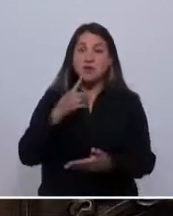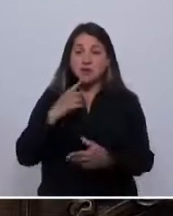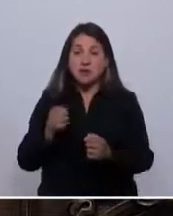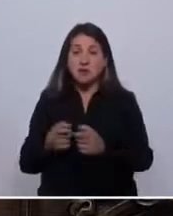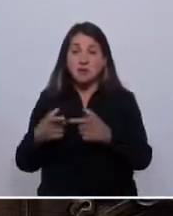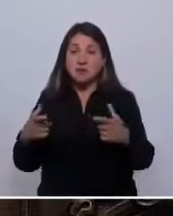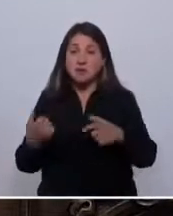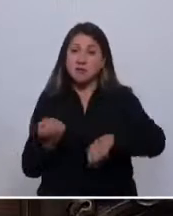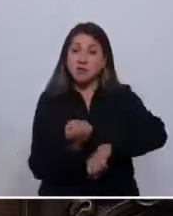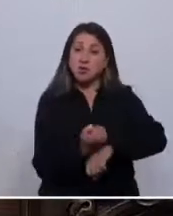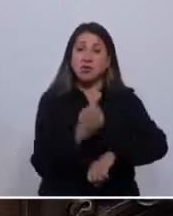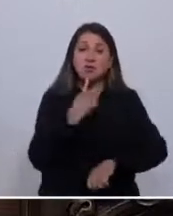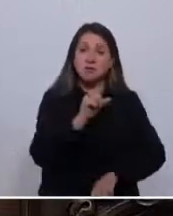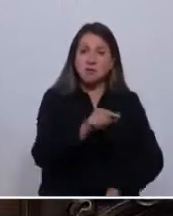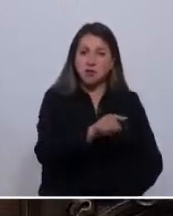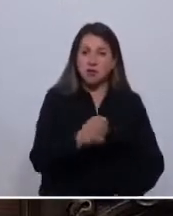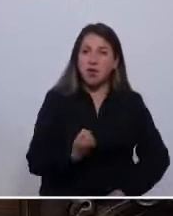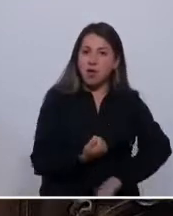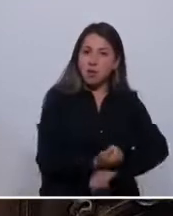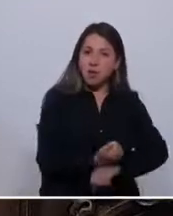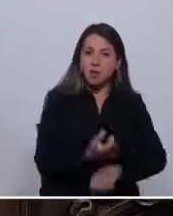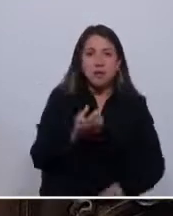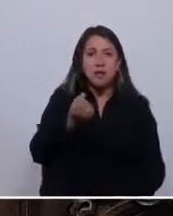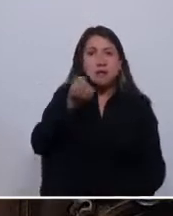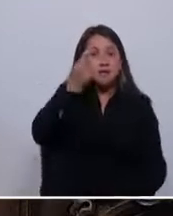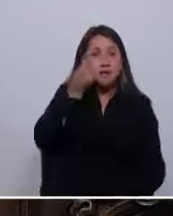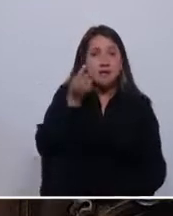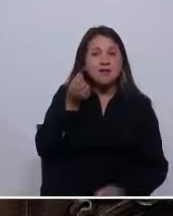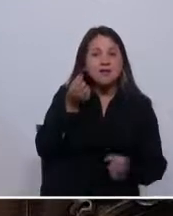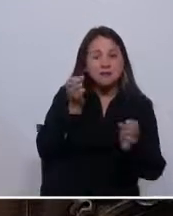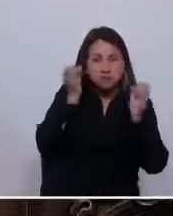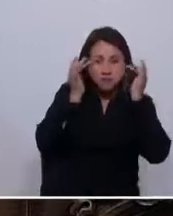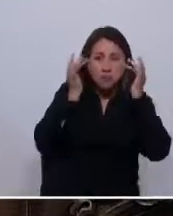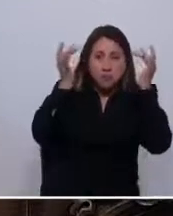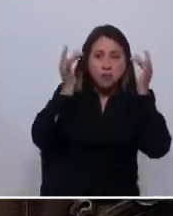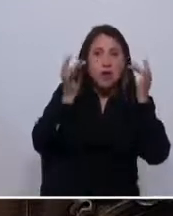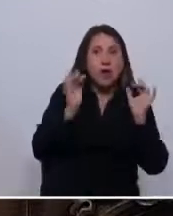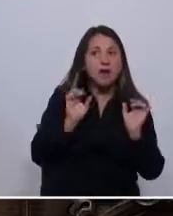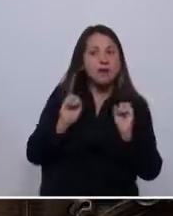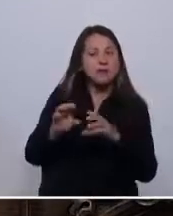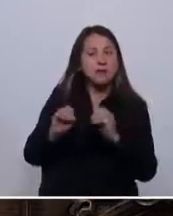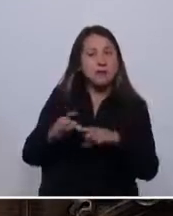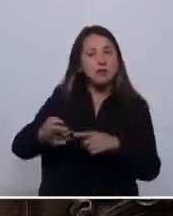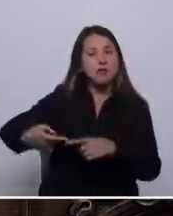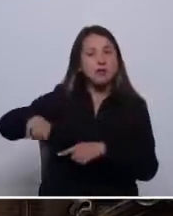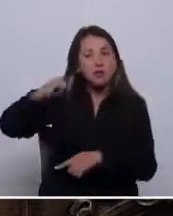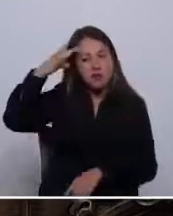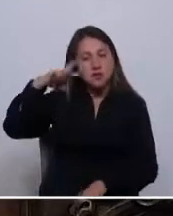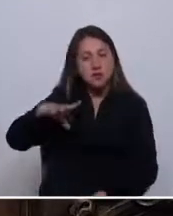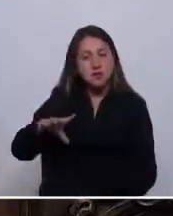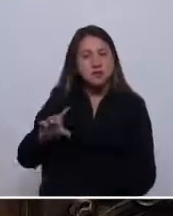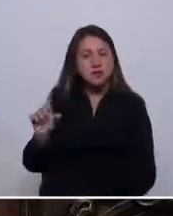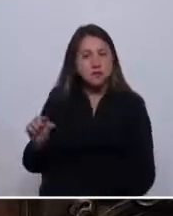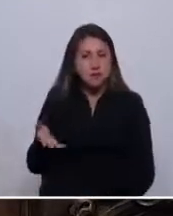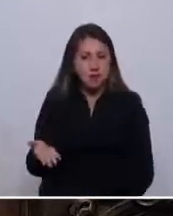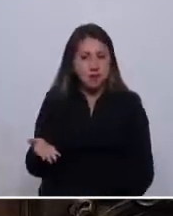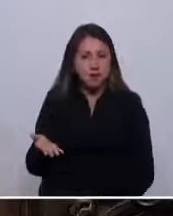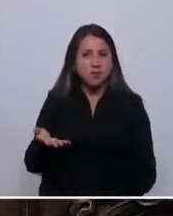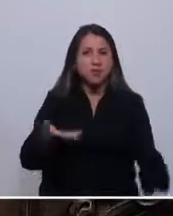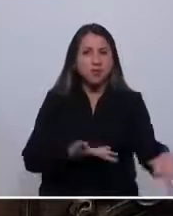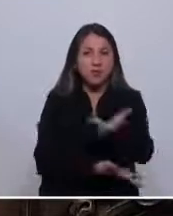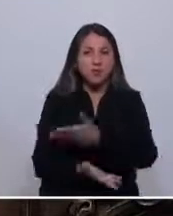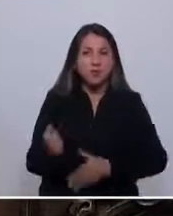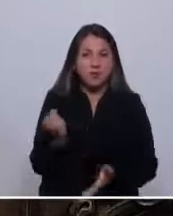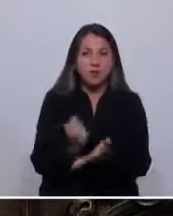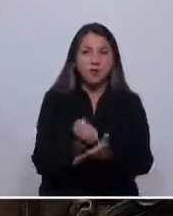menos. El que sabía más enseñaba al que sabía menos. Esto marcó mi vida